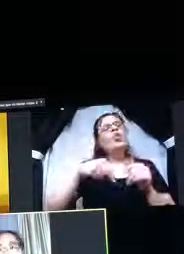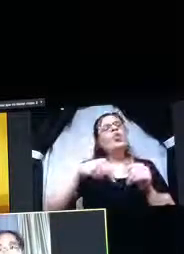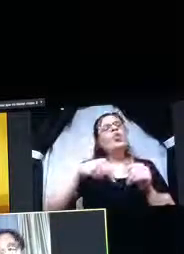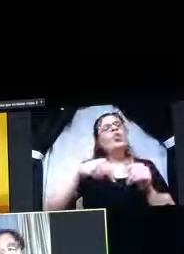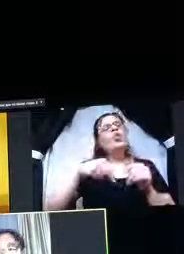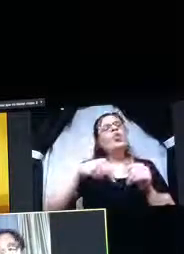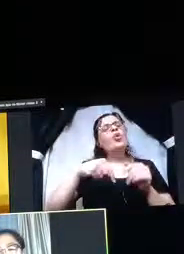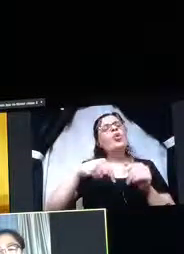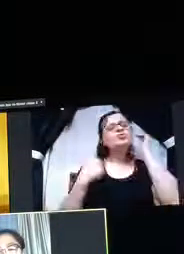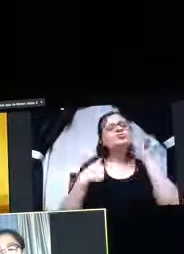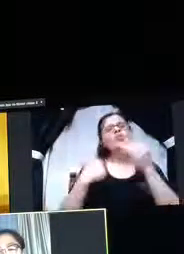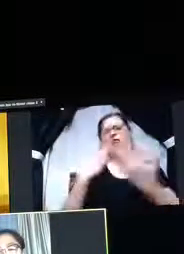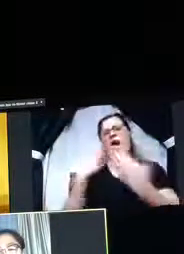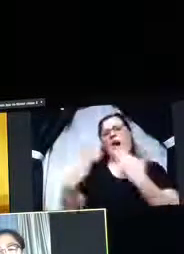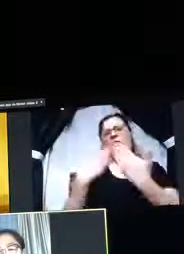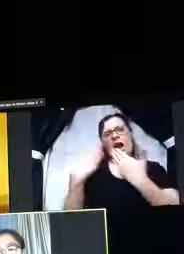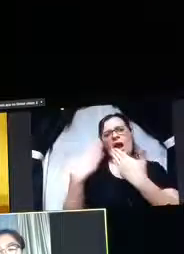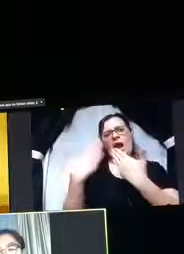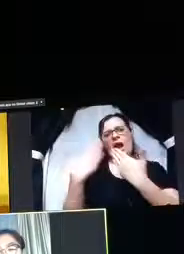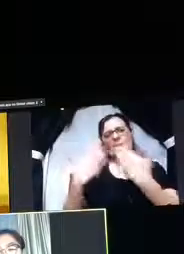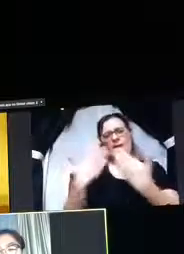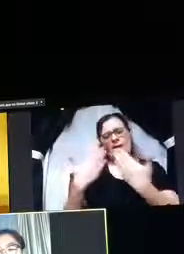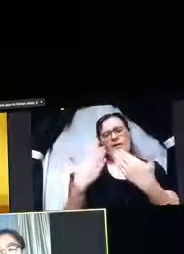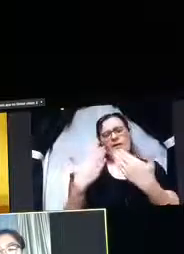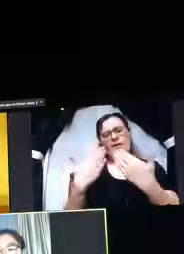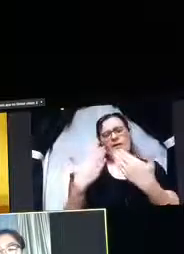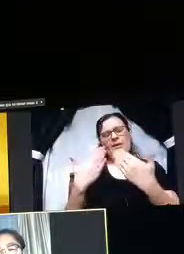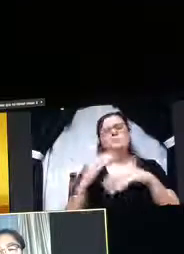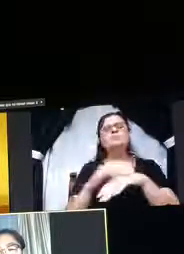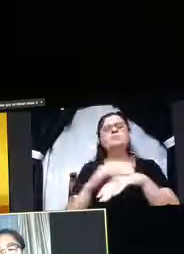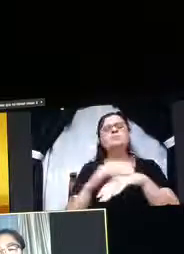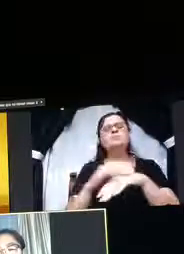chico, independientemente de que sea hipocúsico,